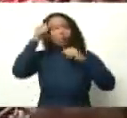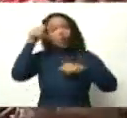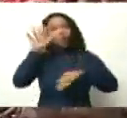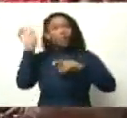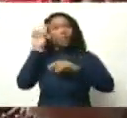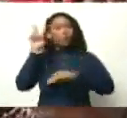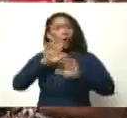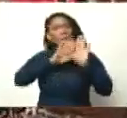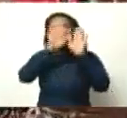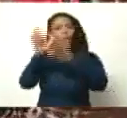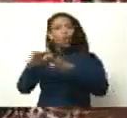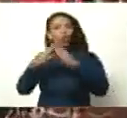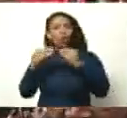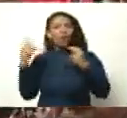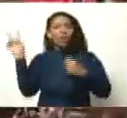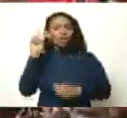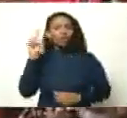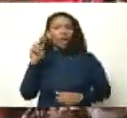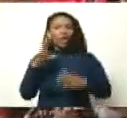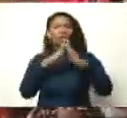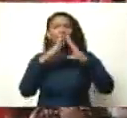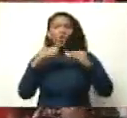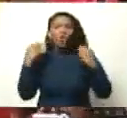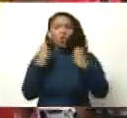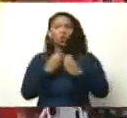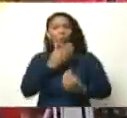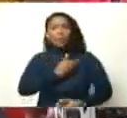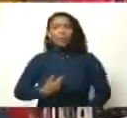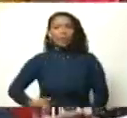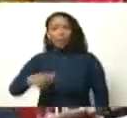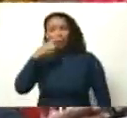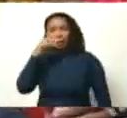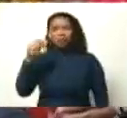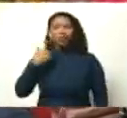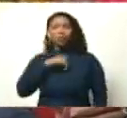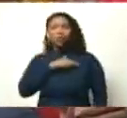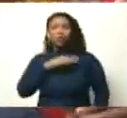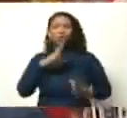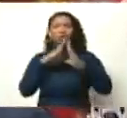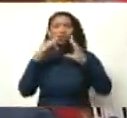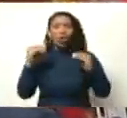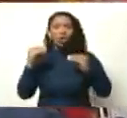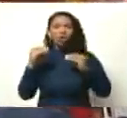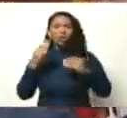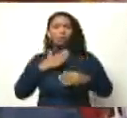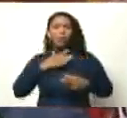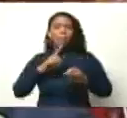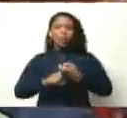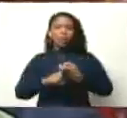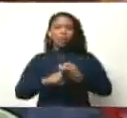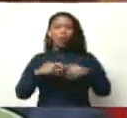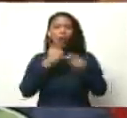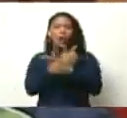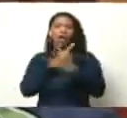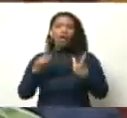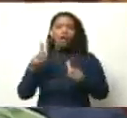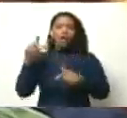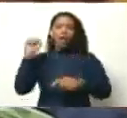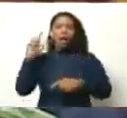estamos todos con Venezuela, todos con el presidente Nicolás Maduro y estamos todos con Alex Saab. ¡Free Alex Saab!